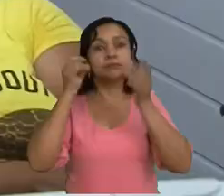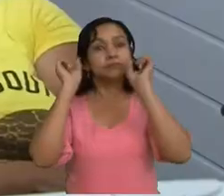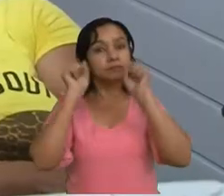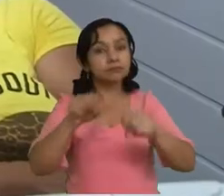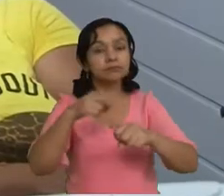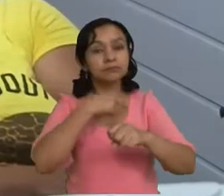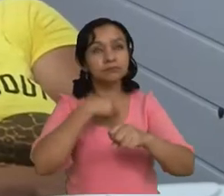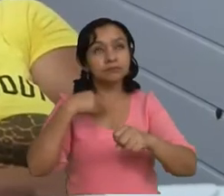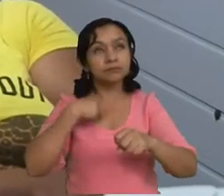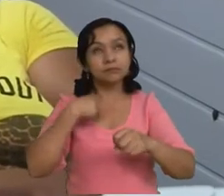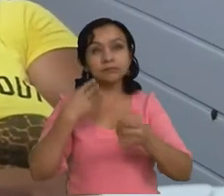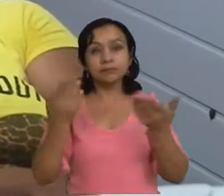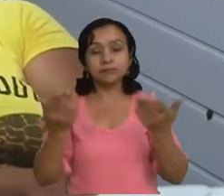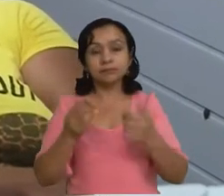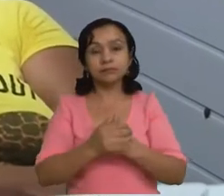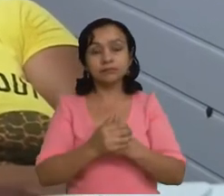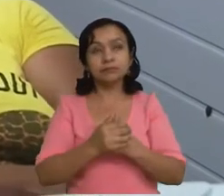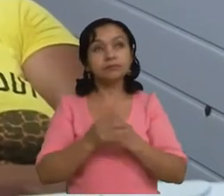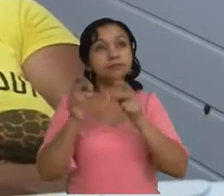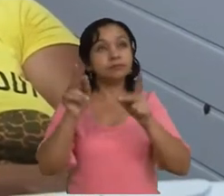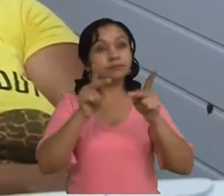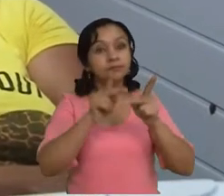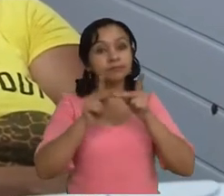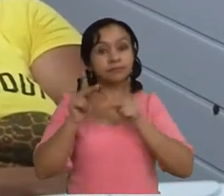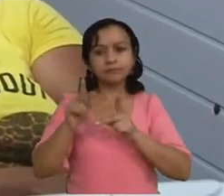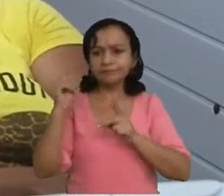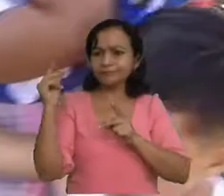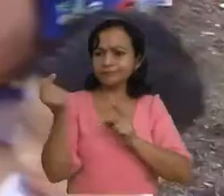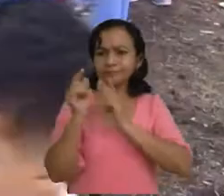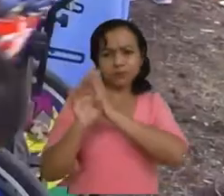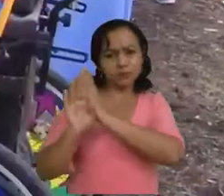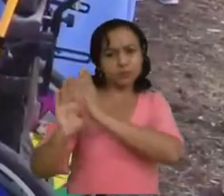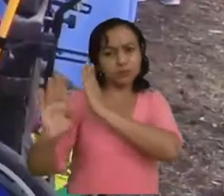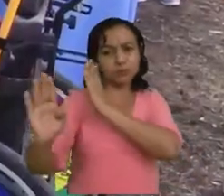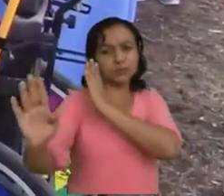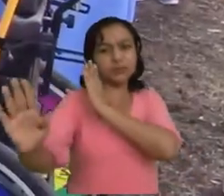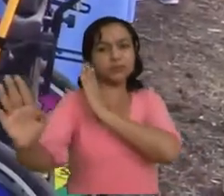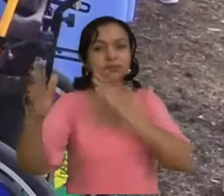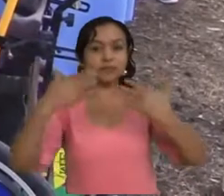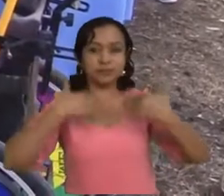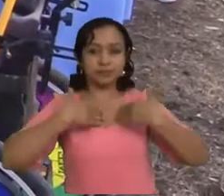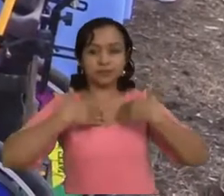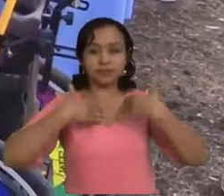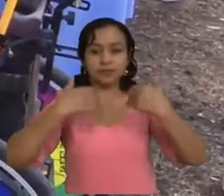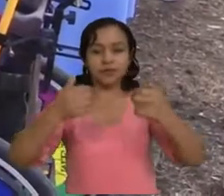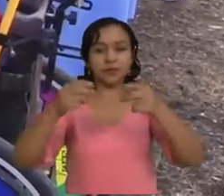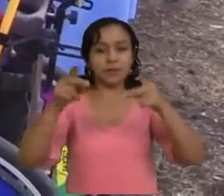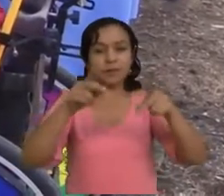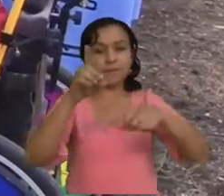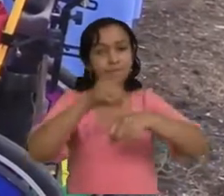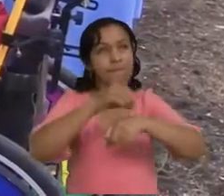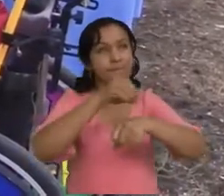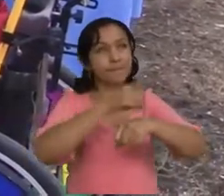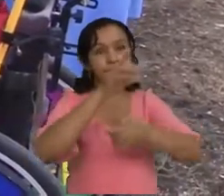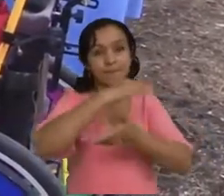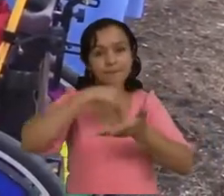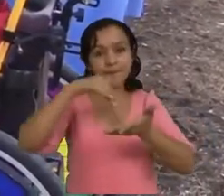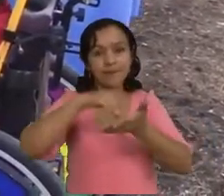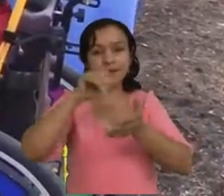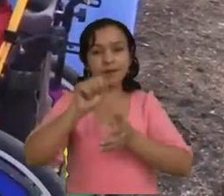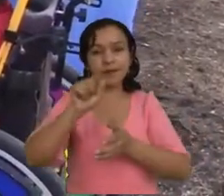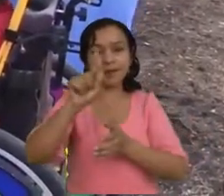que es el problema de salud. La población respondió masivamente a esta atención en salud que brindó el personal del Centro Alta